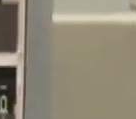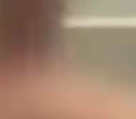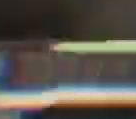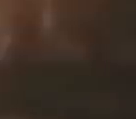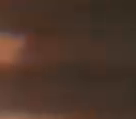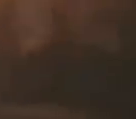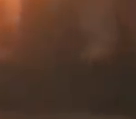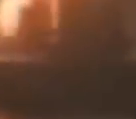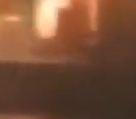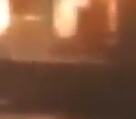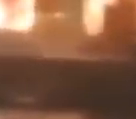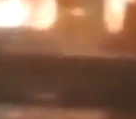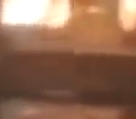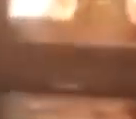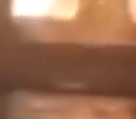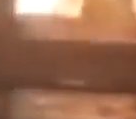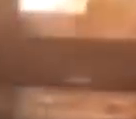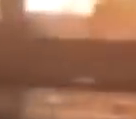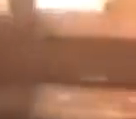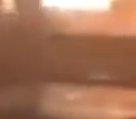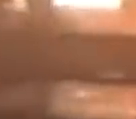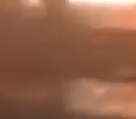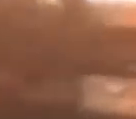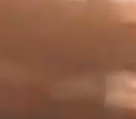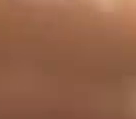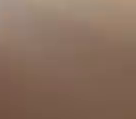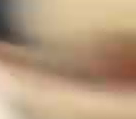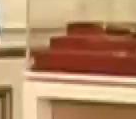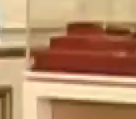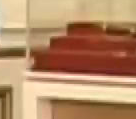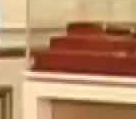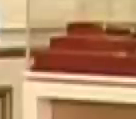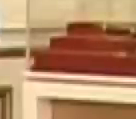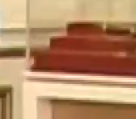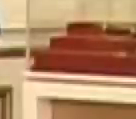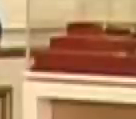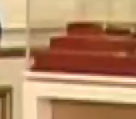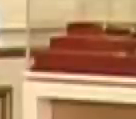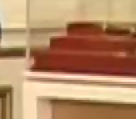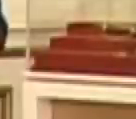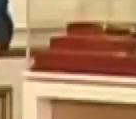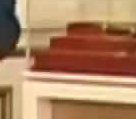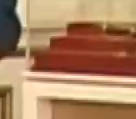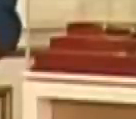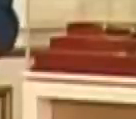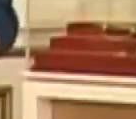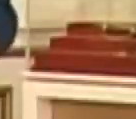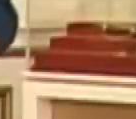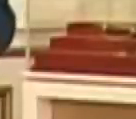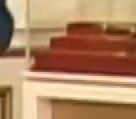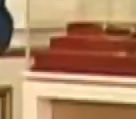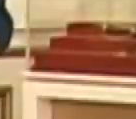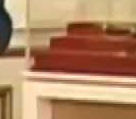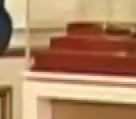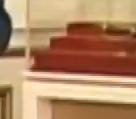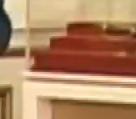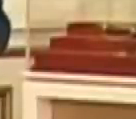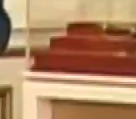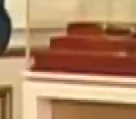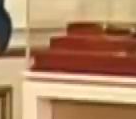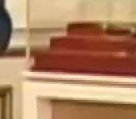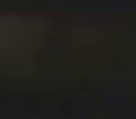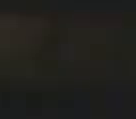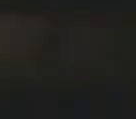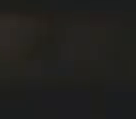de francotirador y otros incendiando diversas sedes. No se puede llamar lucha política atacar el